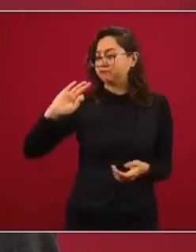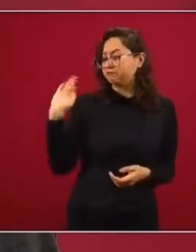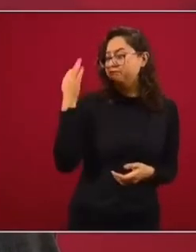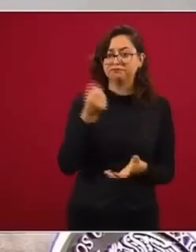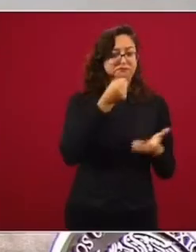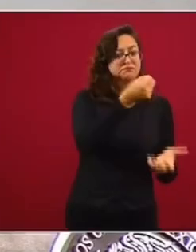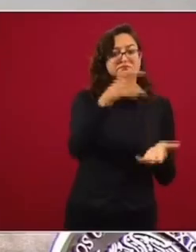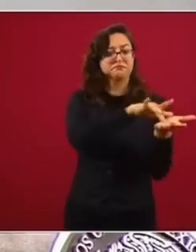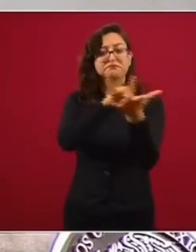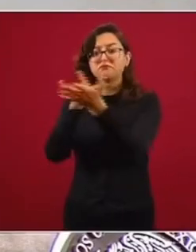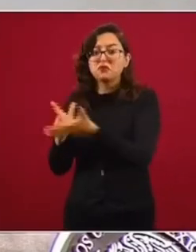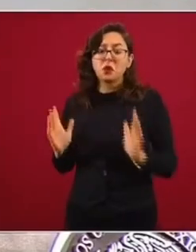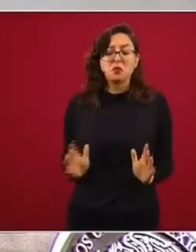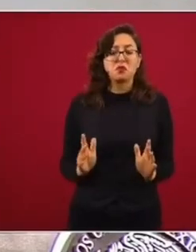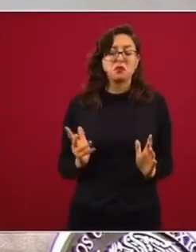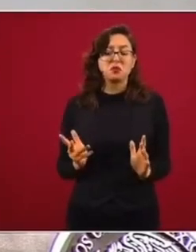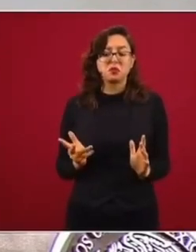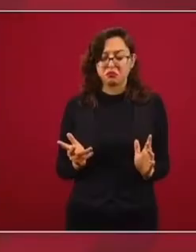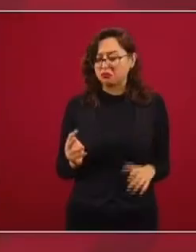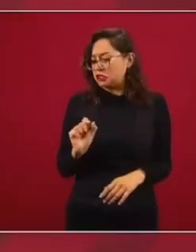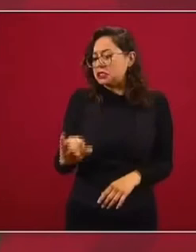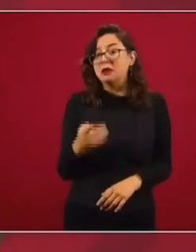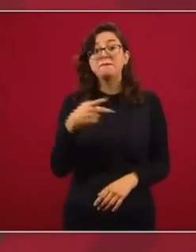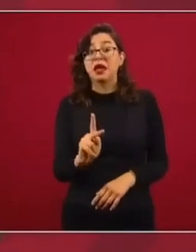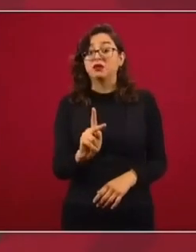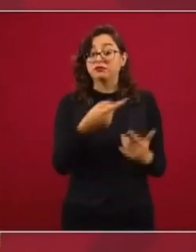posibilidades. ¿Qué es lo que no se puede?